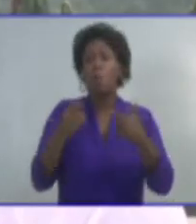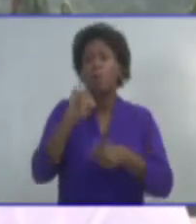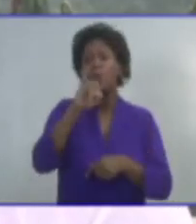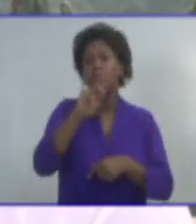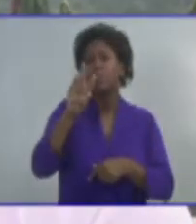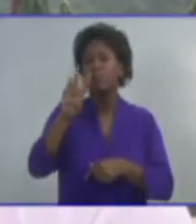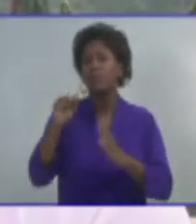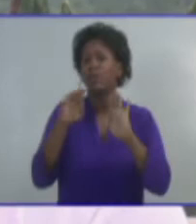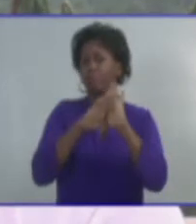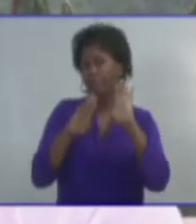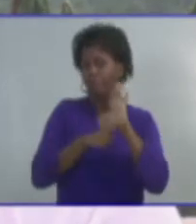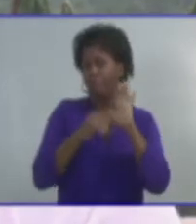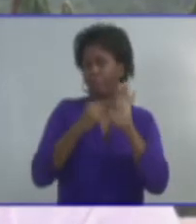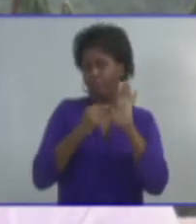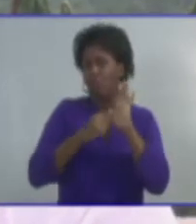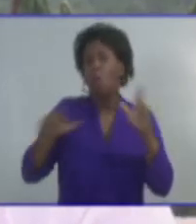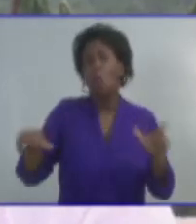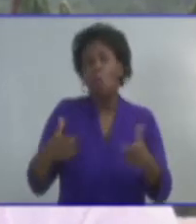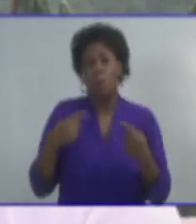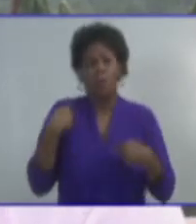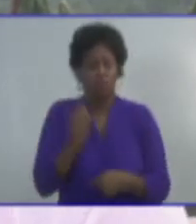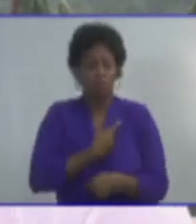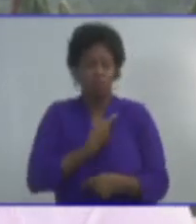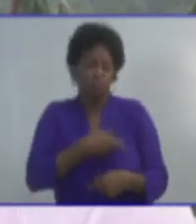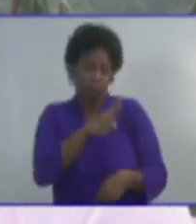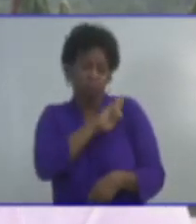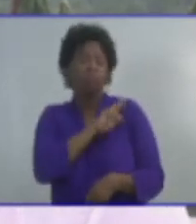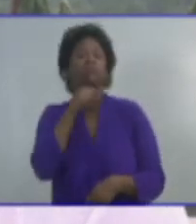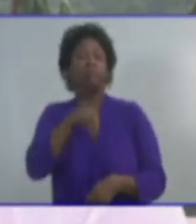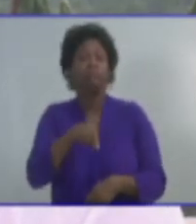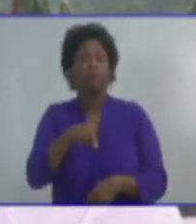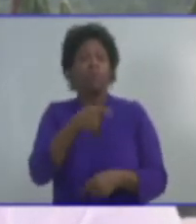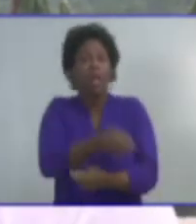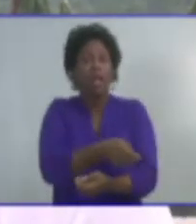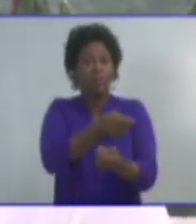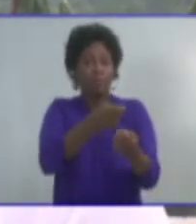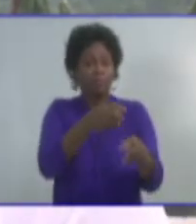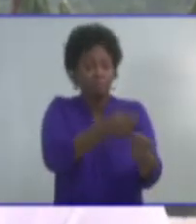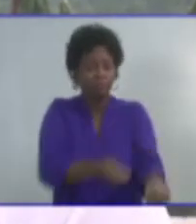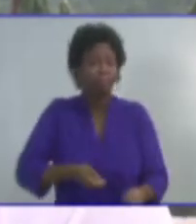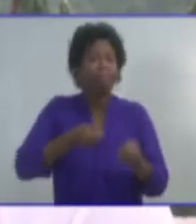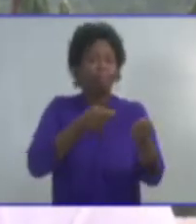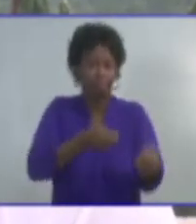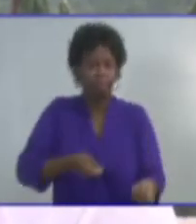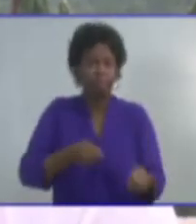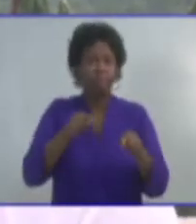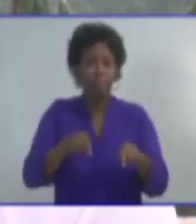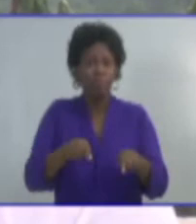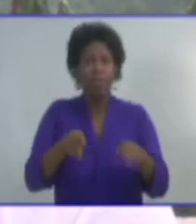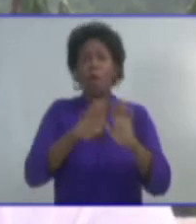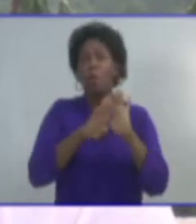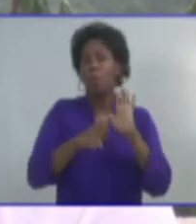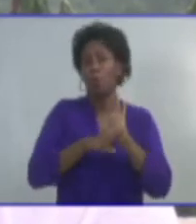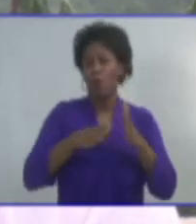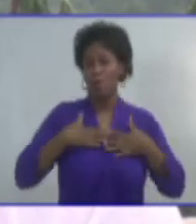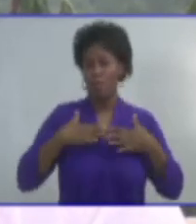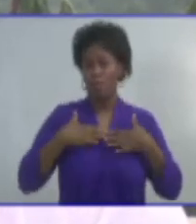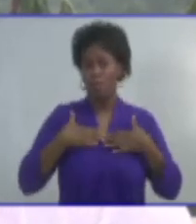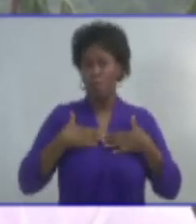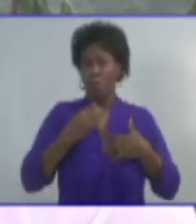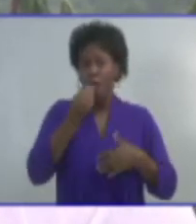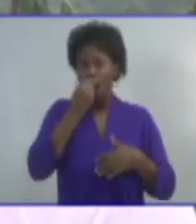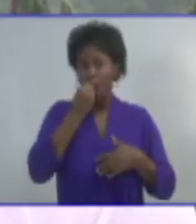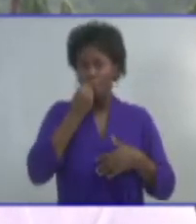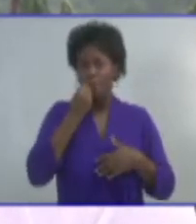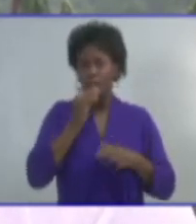aprobadas para el fortalecimiento de la agricultura en el país. Además, el programa de la soberanía